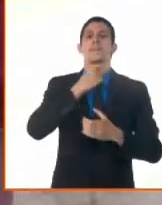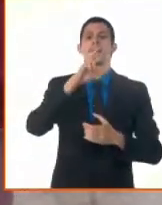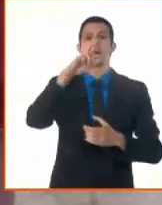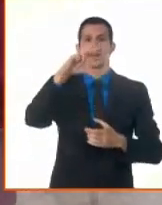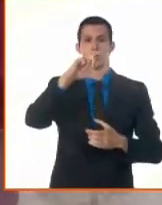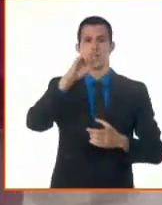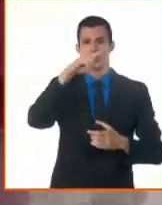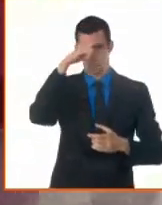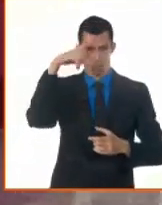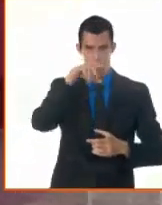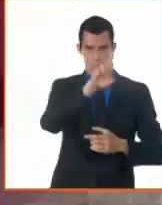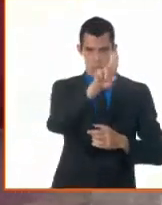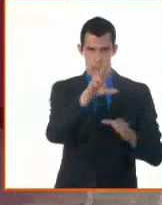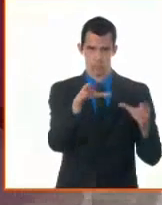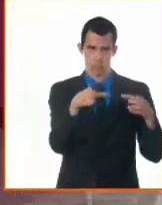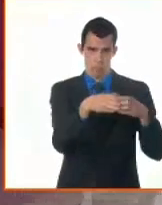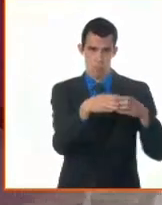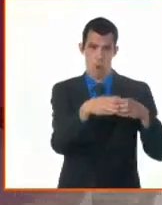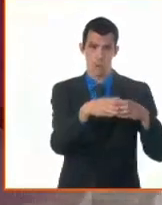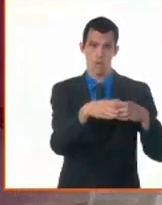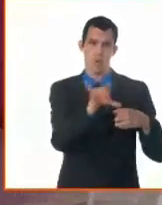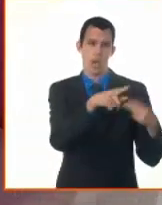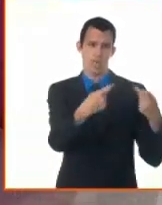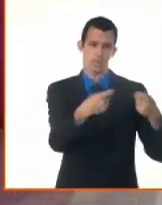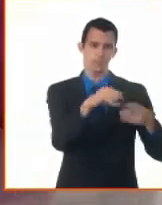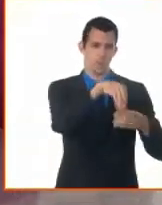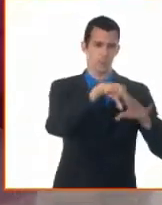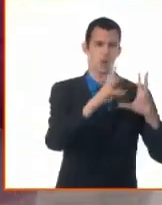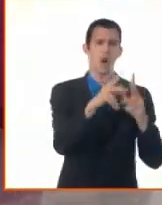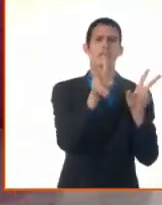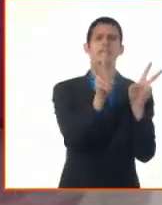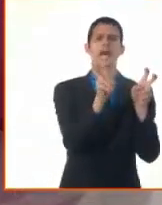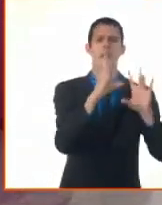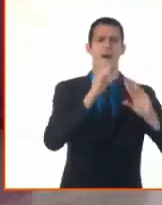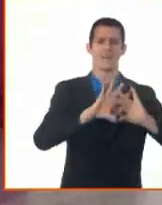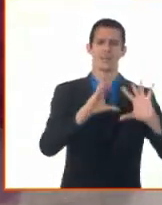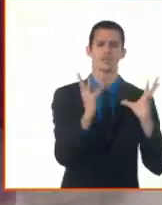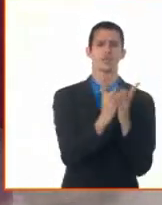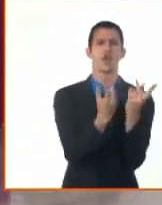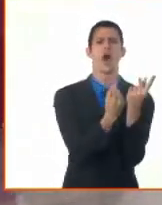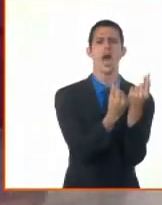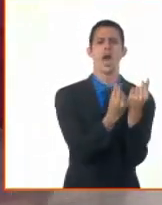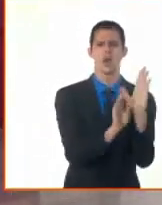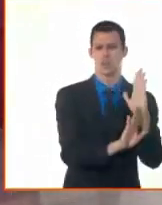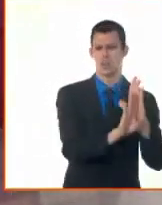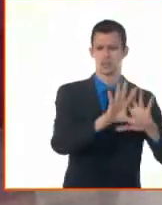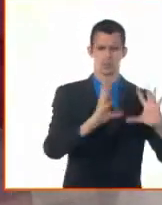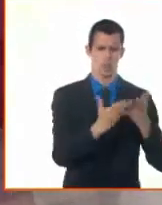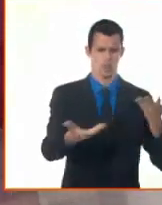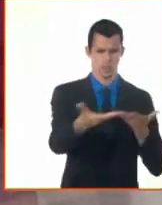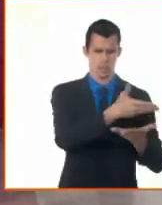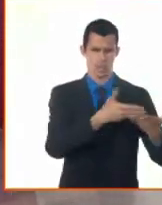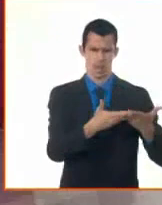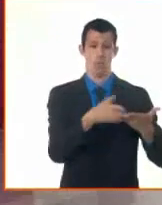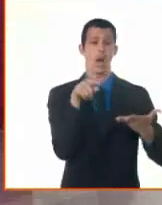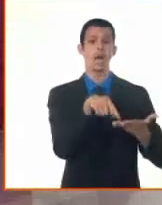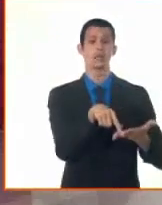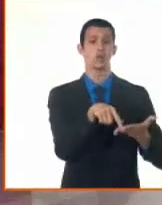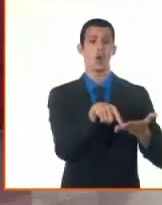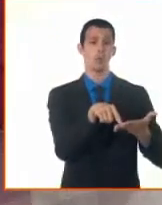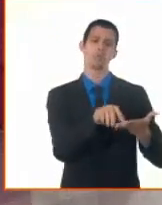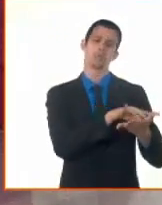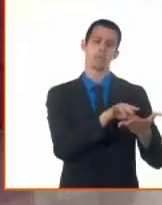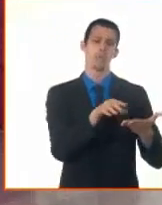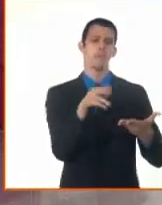Naciones Lacan o sea dos sistemas financieros o dos mecanismos Perdón aduaneros muy importantes que están dentro